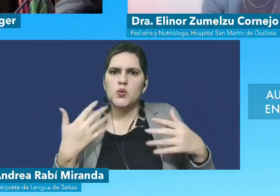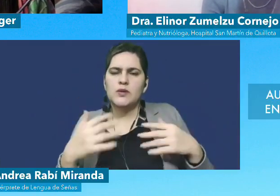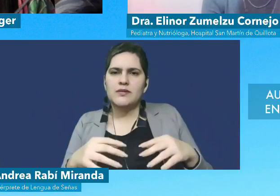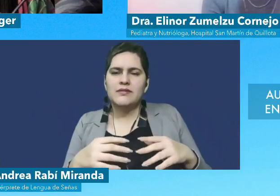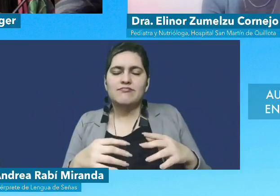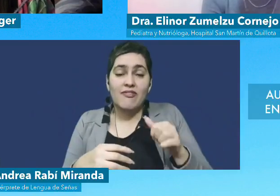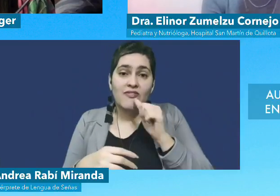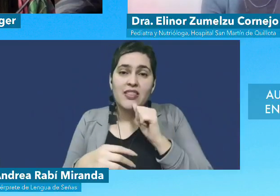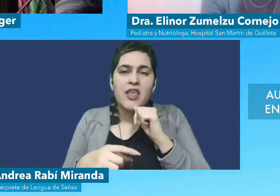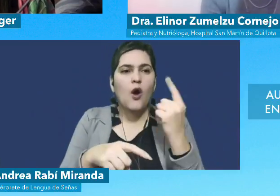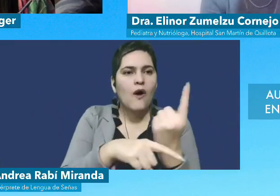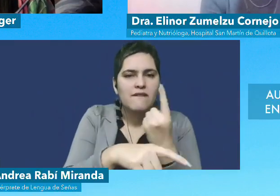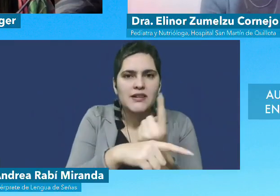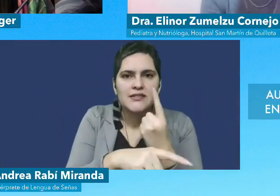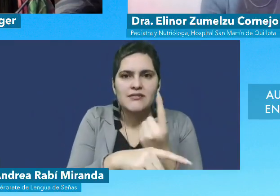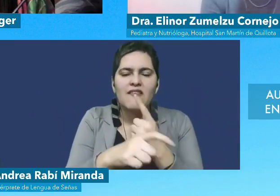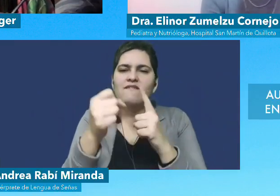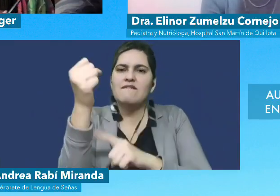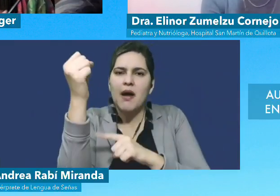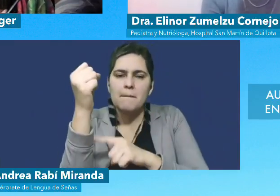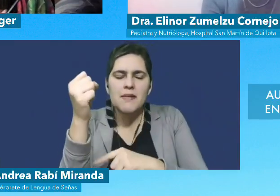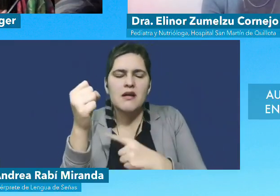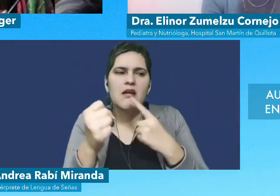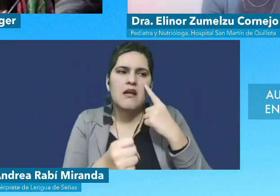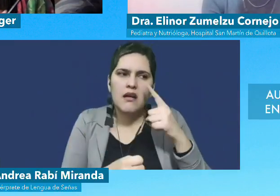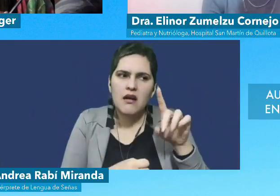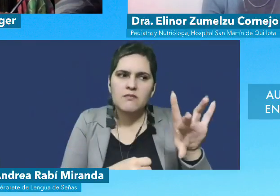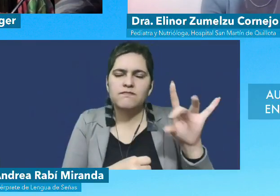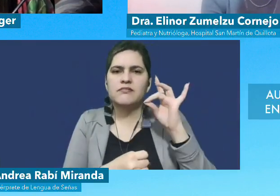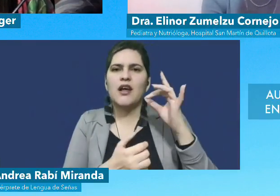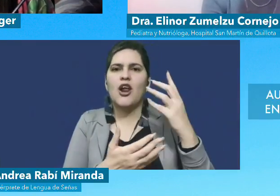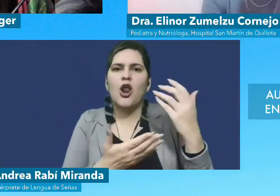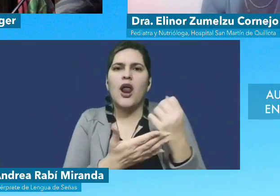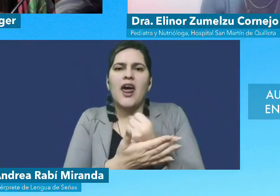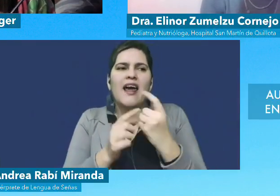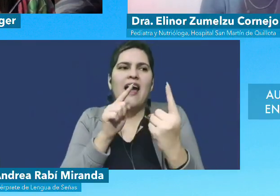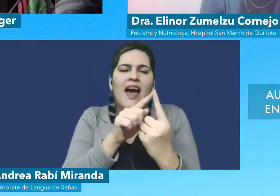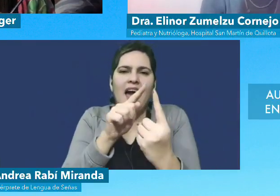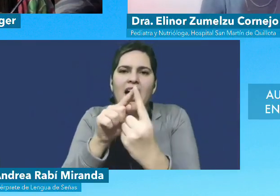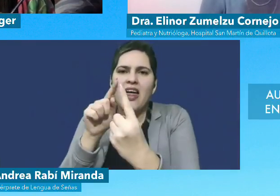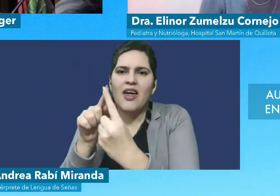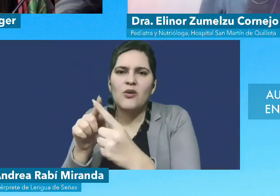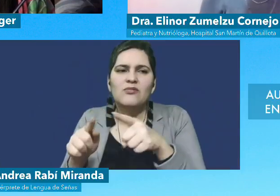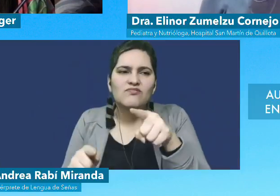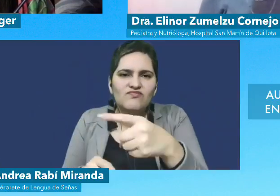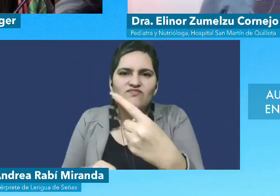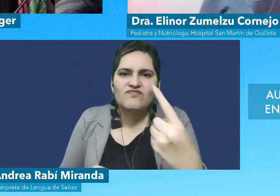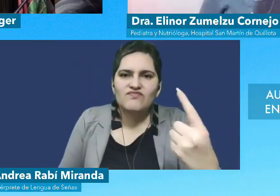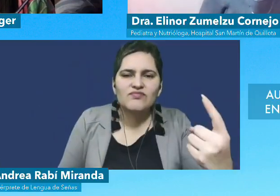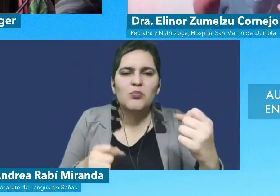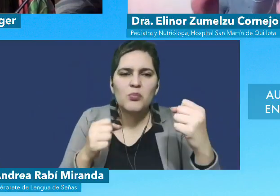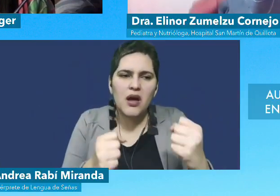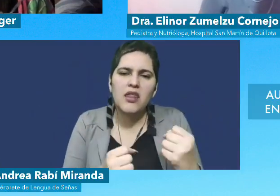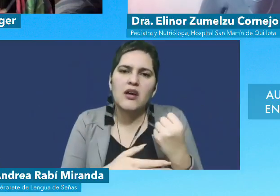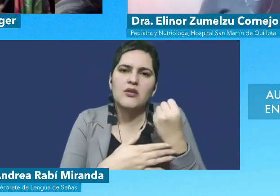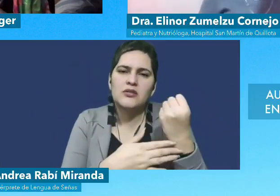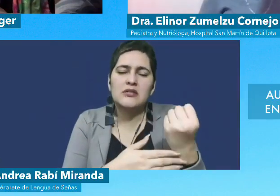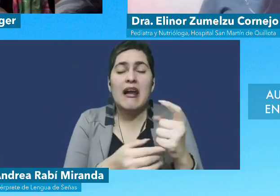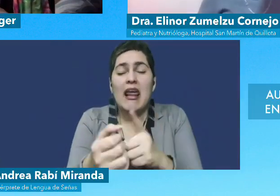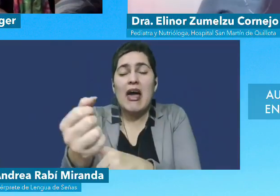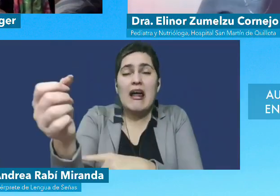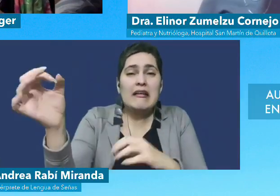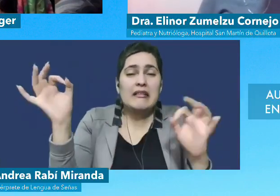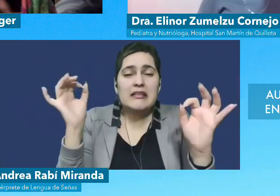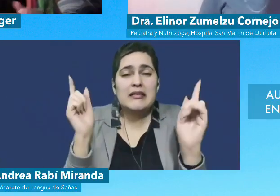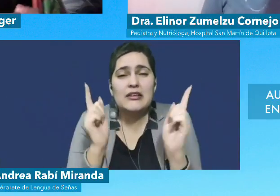las familias, logra encontrar el camino adecuado para cada uno. Entonces, muchas gracias y disculpen lo largo de la presentación, de haber sido más escueta para